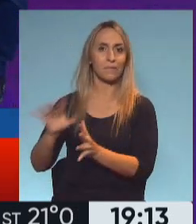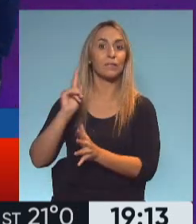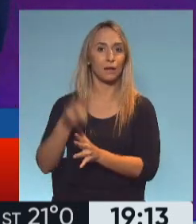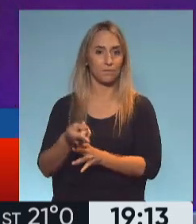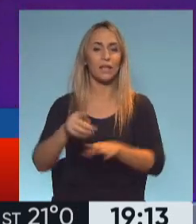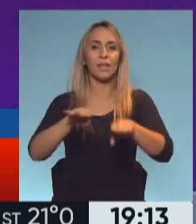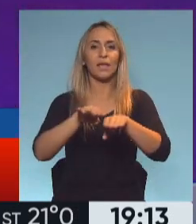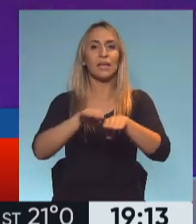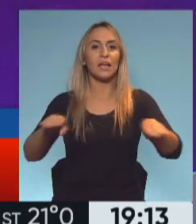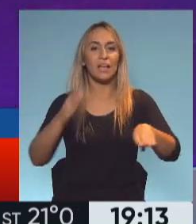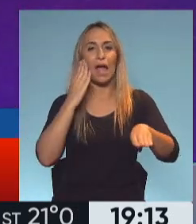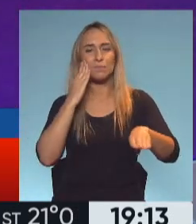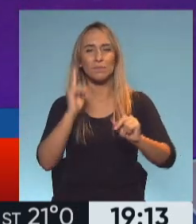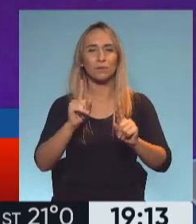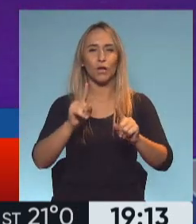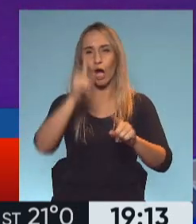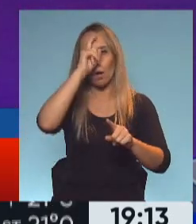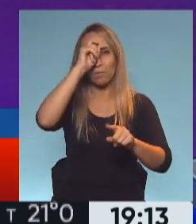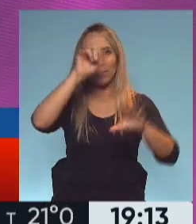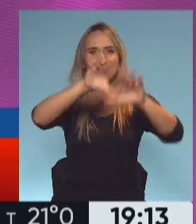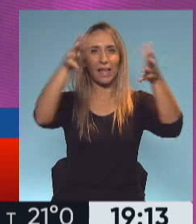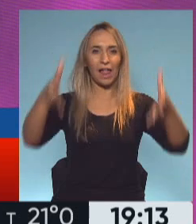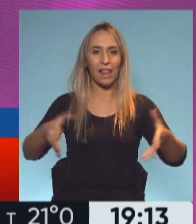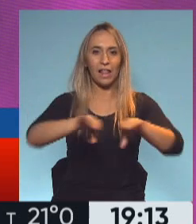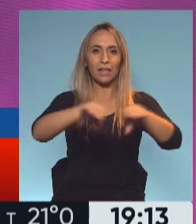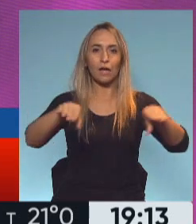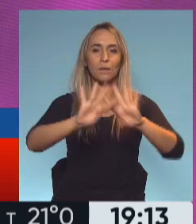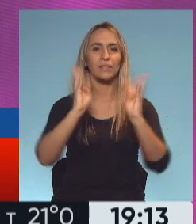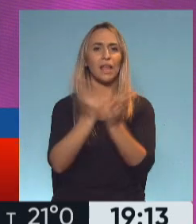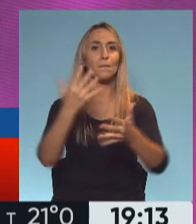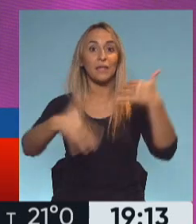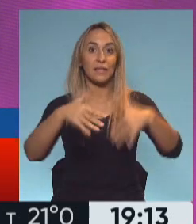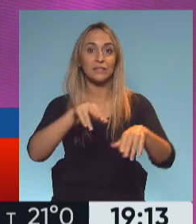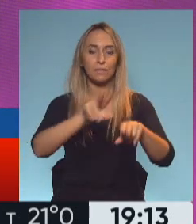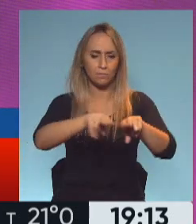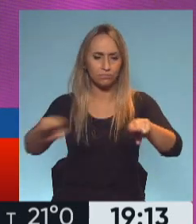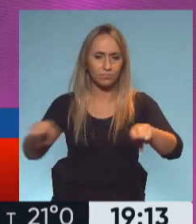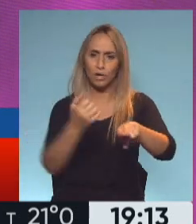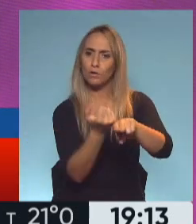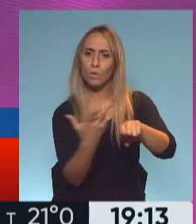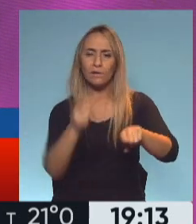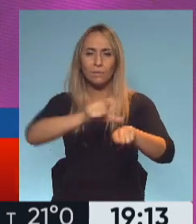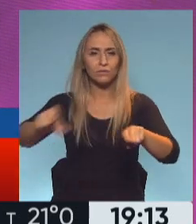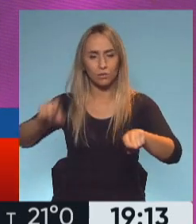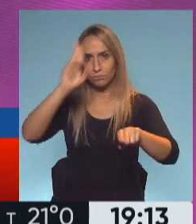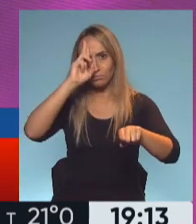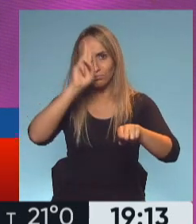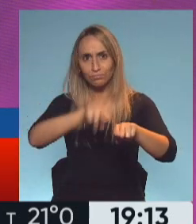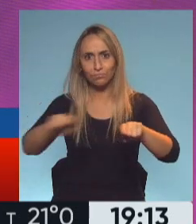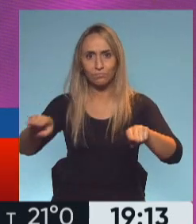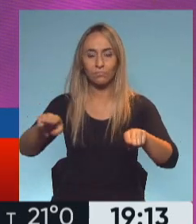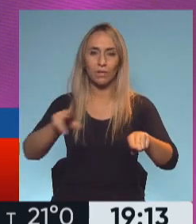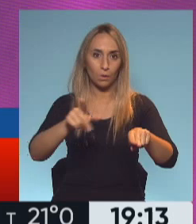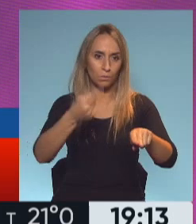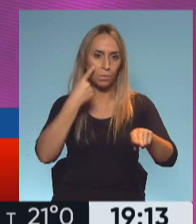terapia intensiva. Algo que habitualmente es el registro o el reflejo de cómo está actuando la pandemia